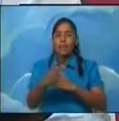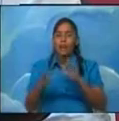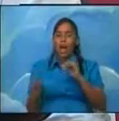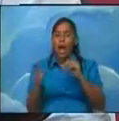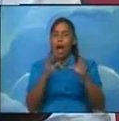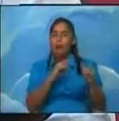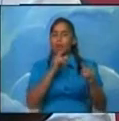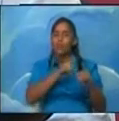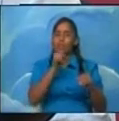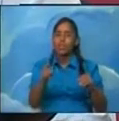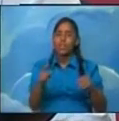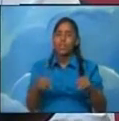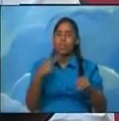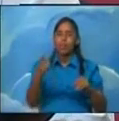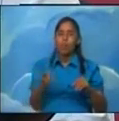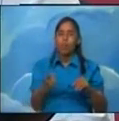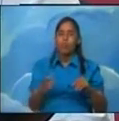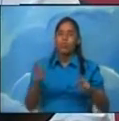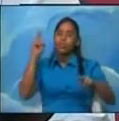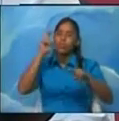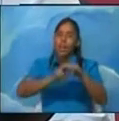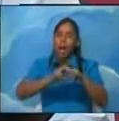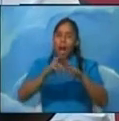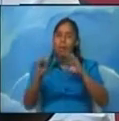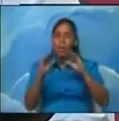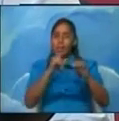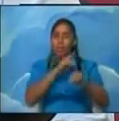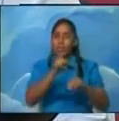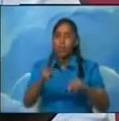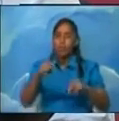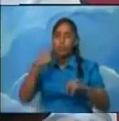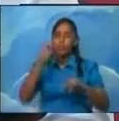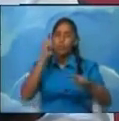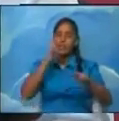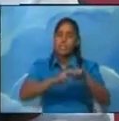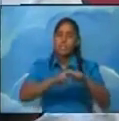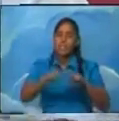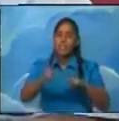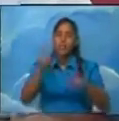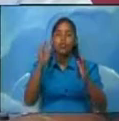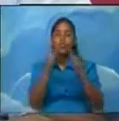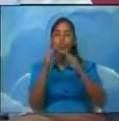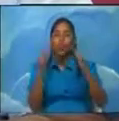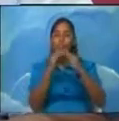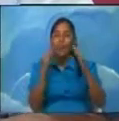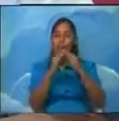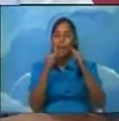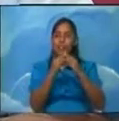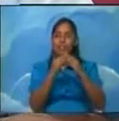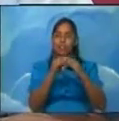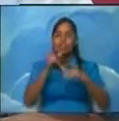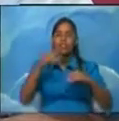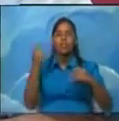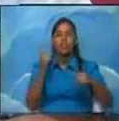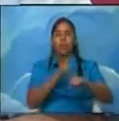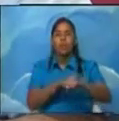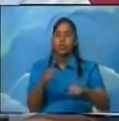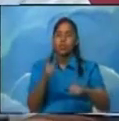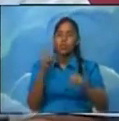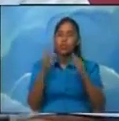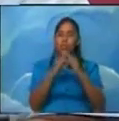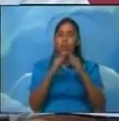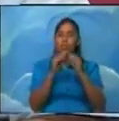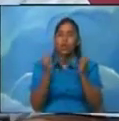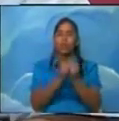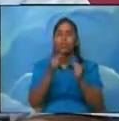hablando de ella cuando te sientes, hablando de ella, sí, cuando te sientes en tu casa, ¿en qué momento te puedes sentar tú, puedes